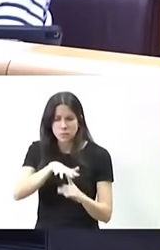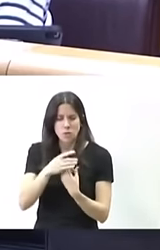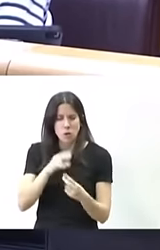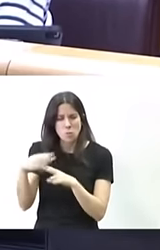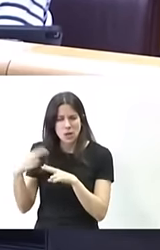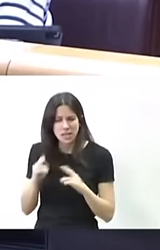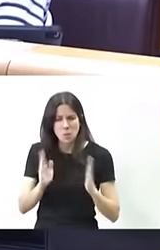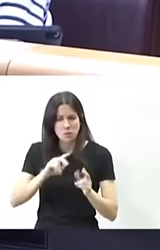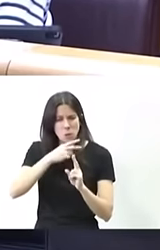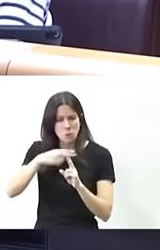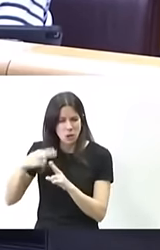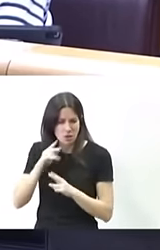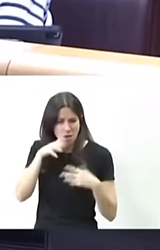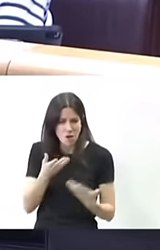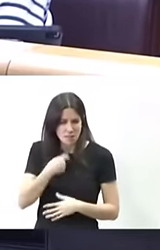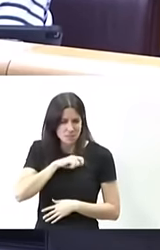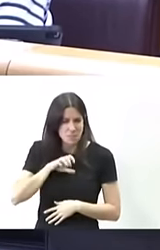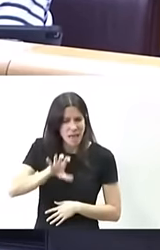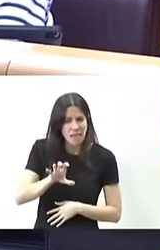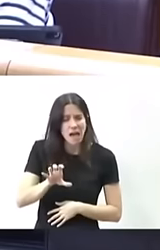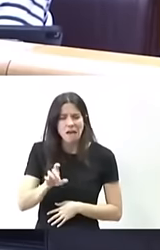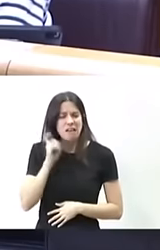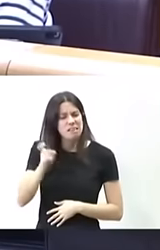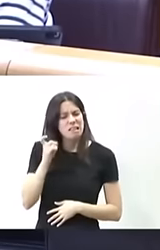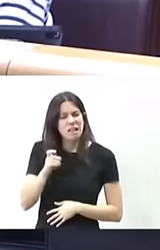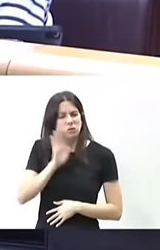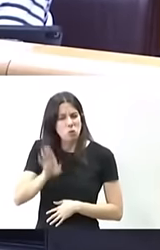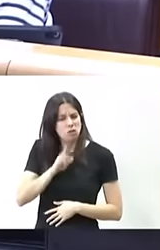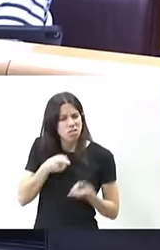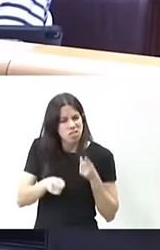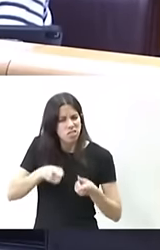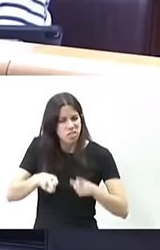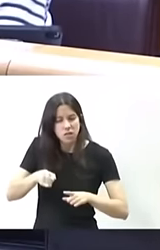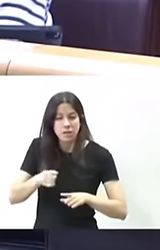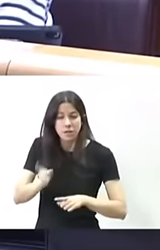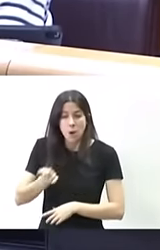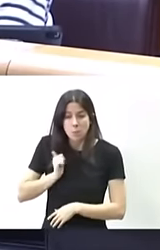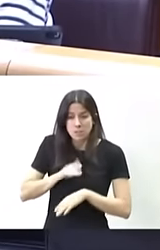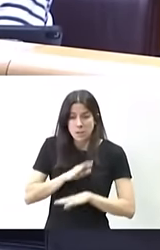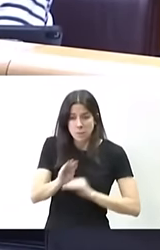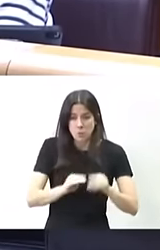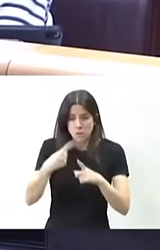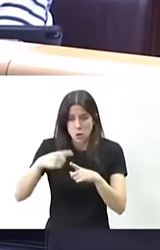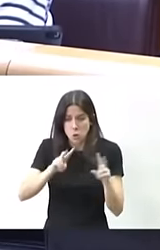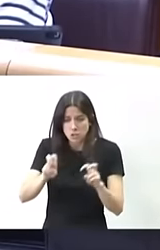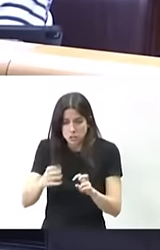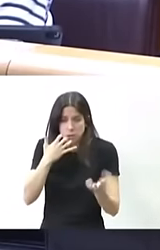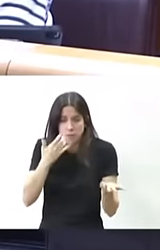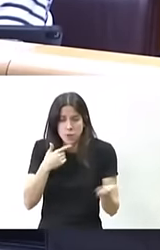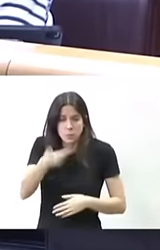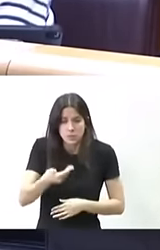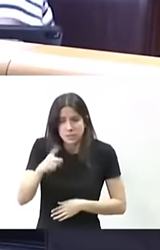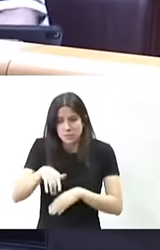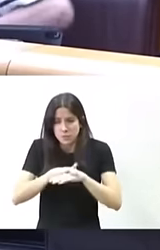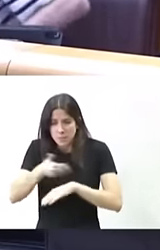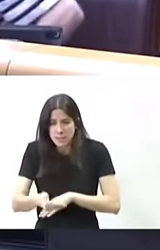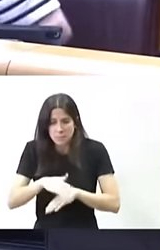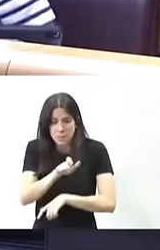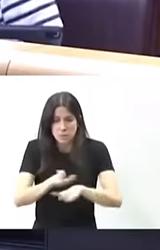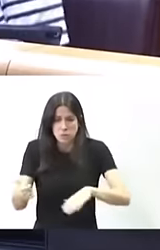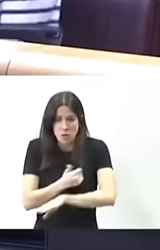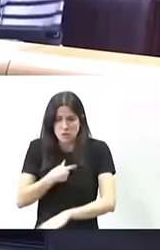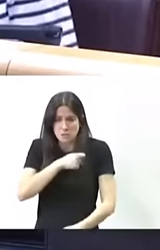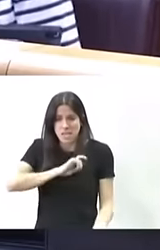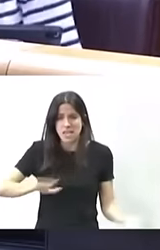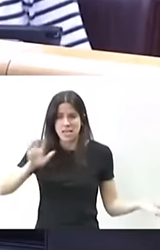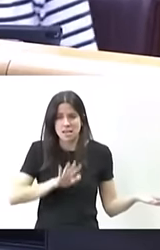momento político de este país, en vez de aprovechar las sesiones de control para preguntar cuestiones que pueden ser importantes y fundamentales para los ciudadanos de este país. Por